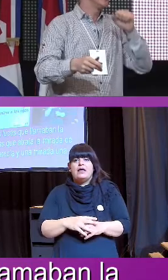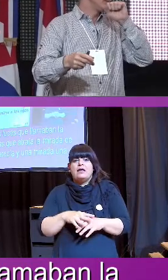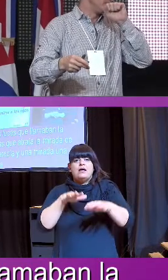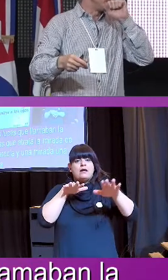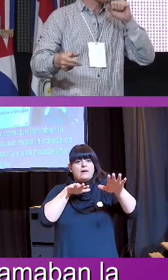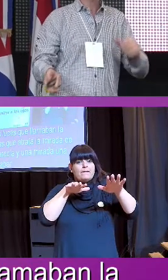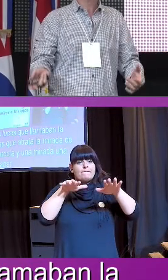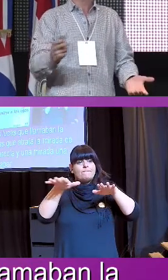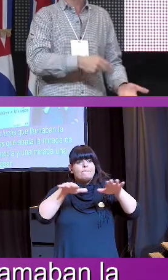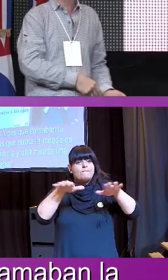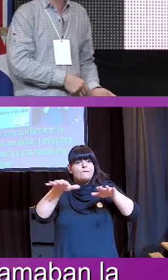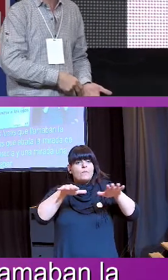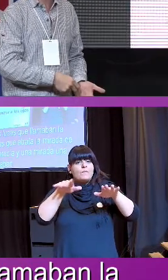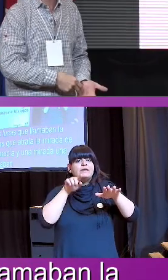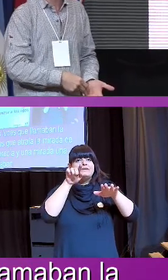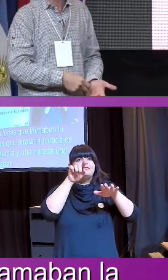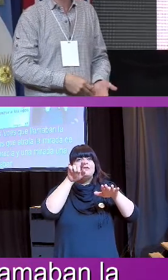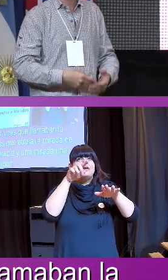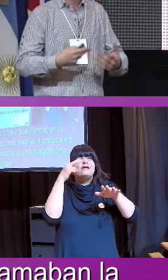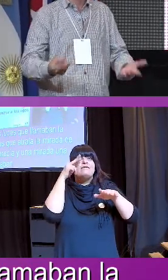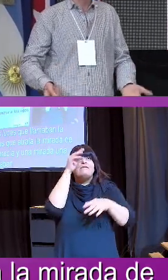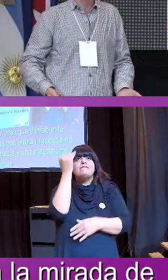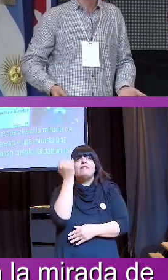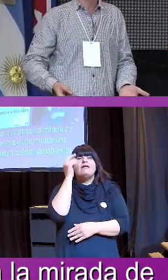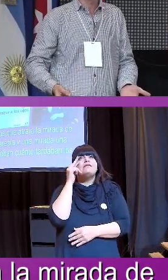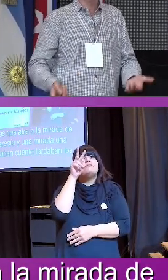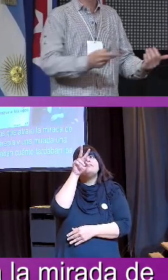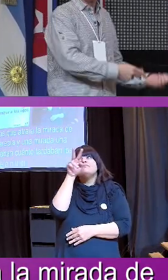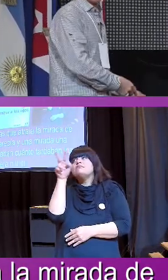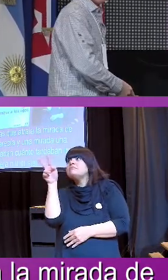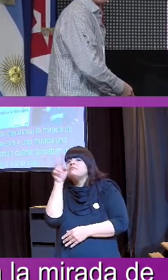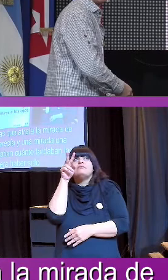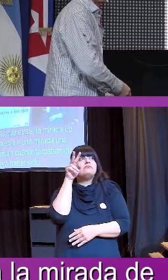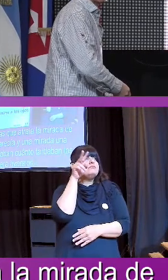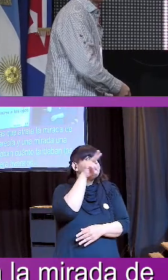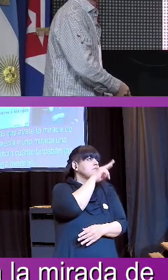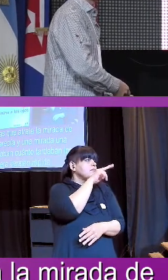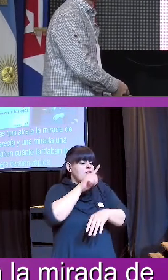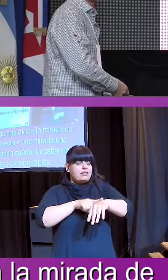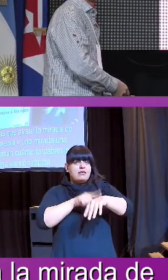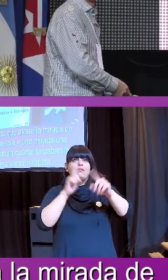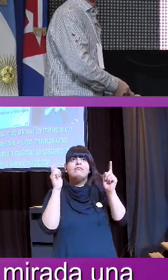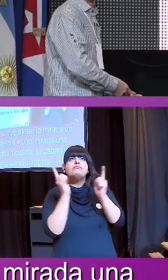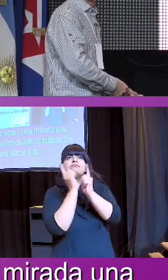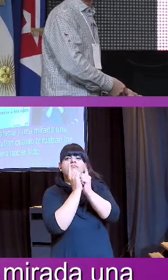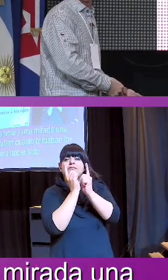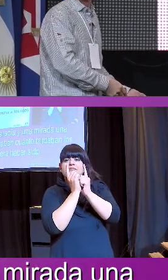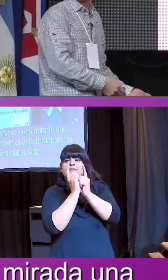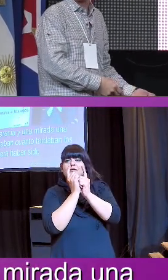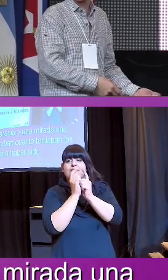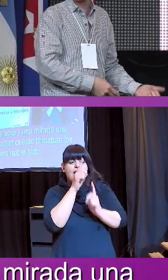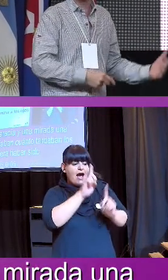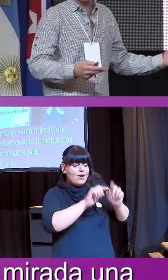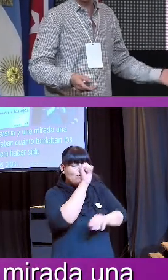fijaban cuánto tardaban los bebés en desviar la mirada. Si hubiera aversión, rápidamente sacarían la vista de los